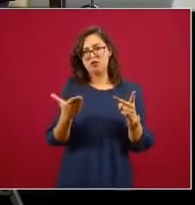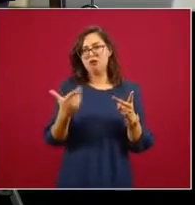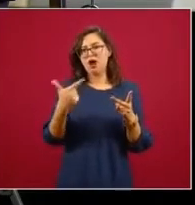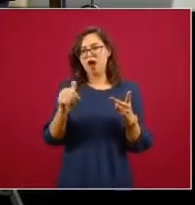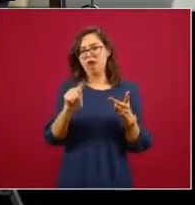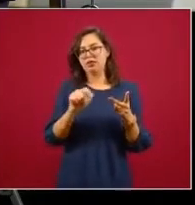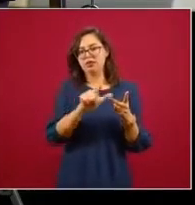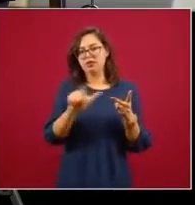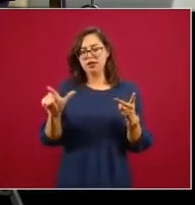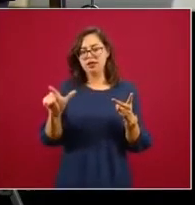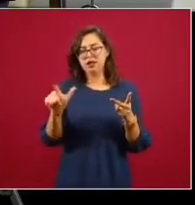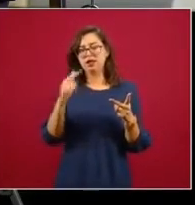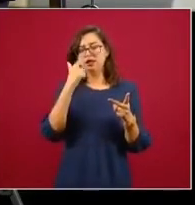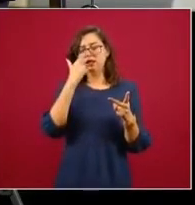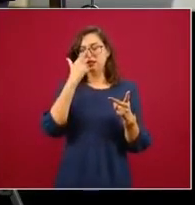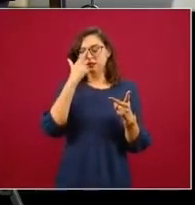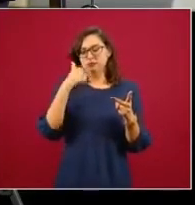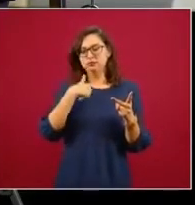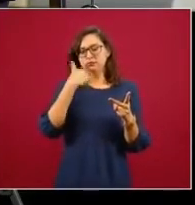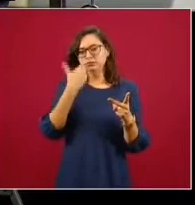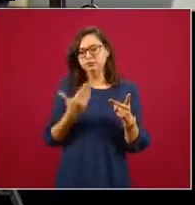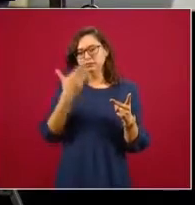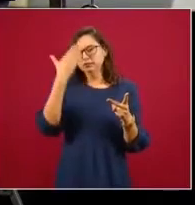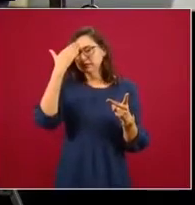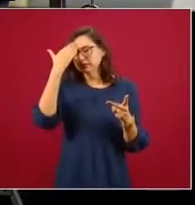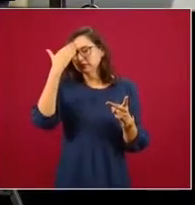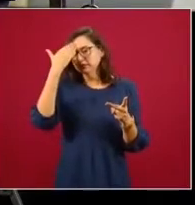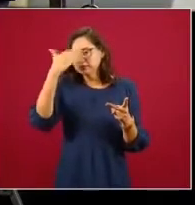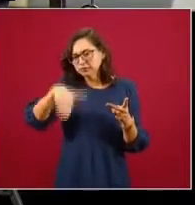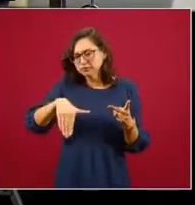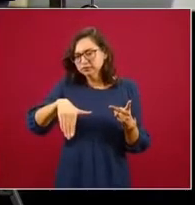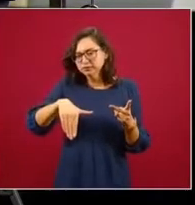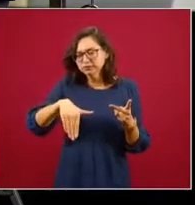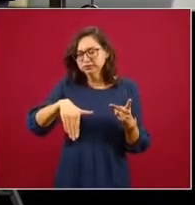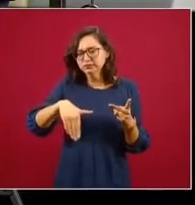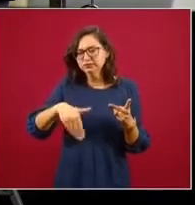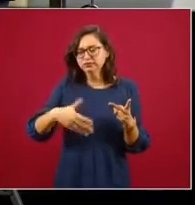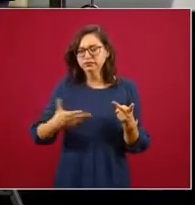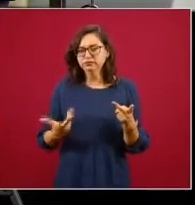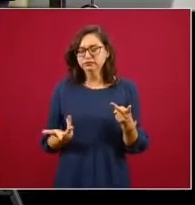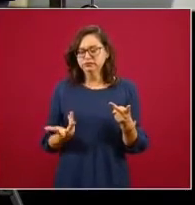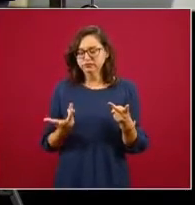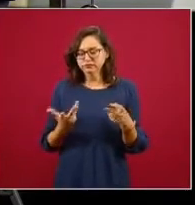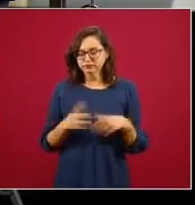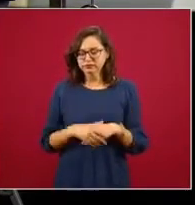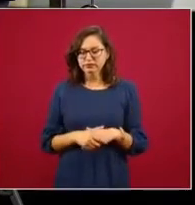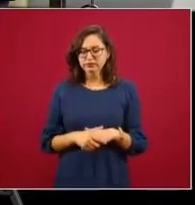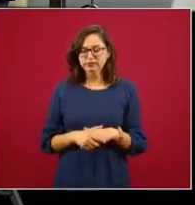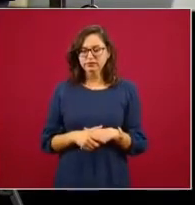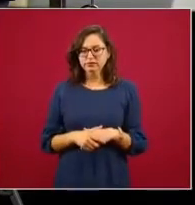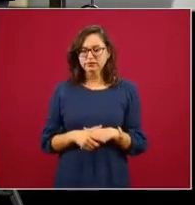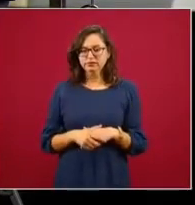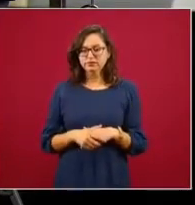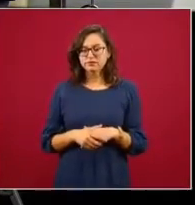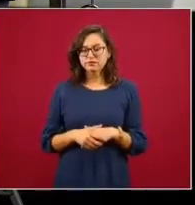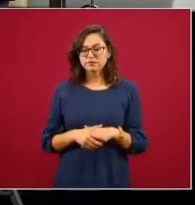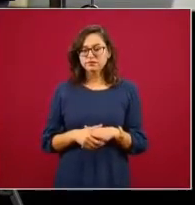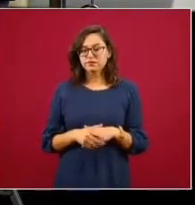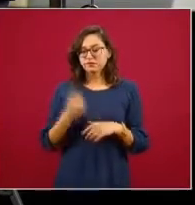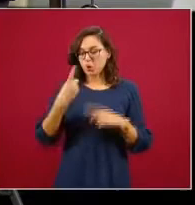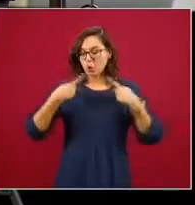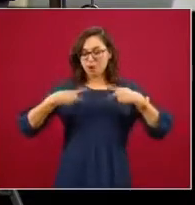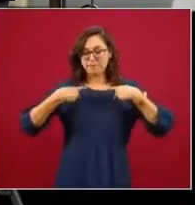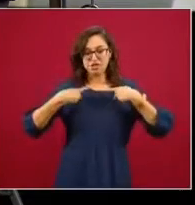Gatell. Quisiera saber si la carga viral que adquiere del virus SARS-CoV-2